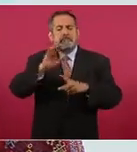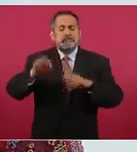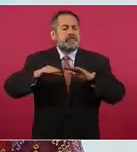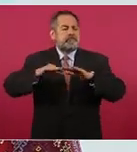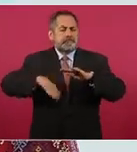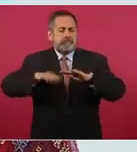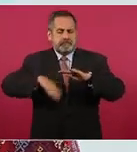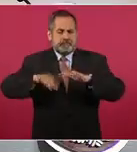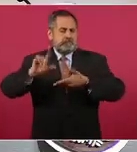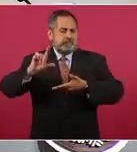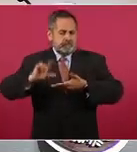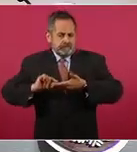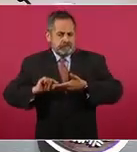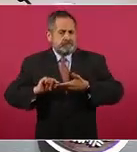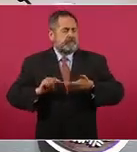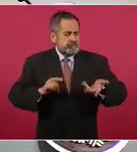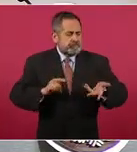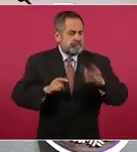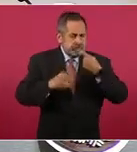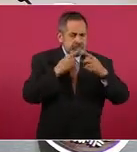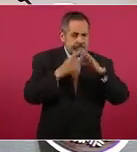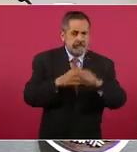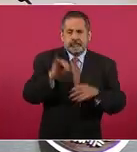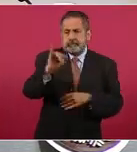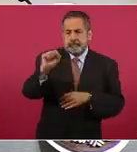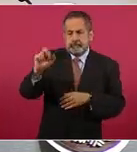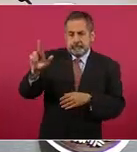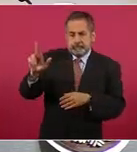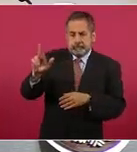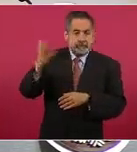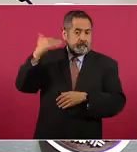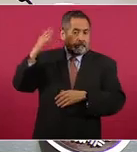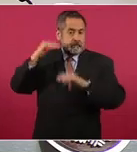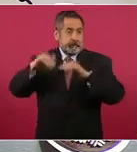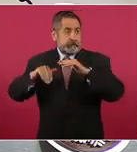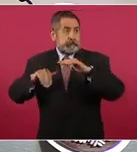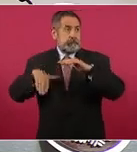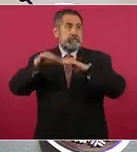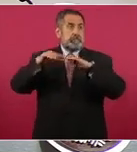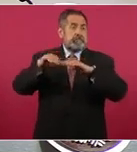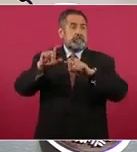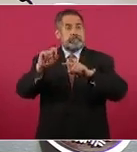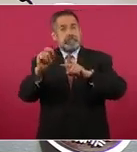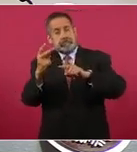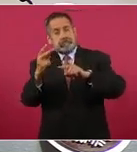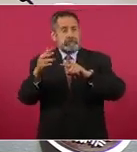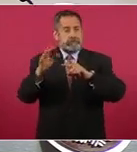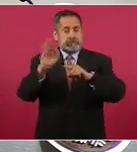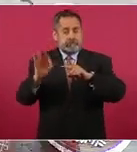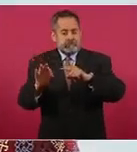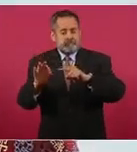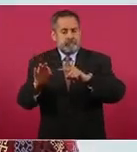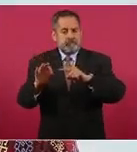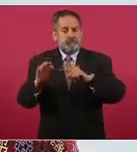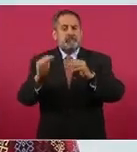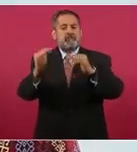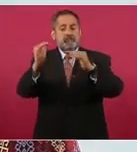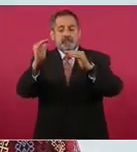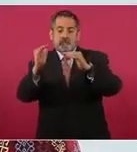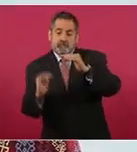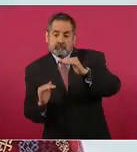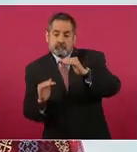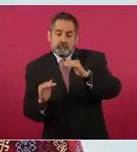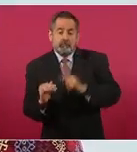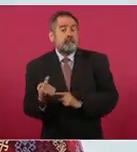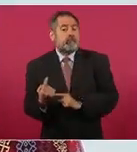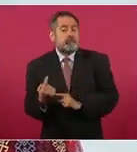la renta, donde la tasa de la renta, en lugar de andar en el 20-tantos% pasa al